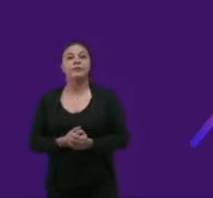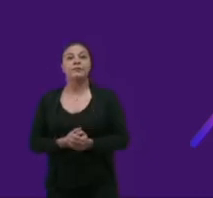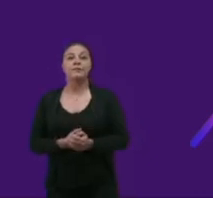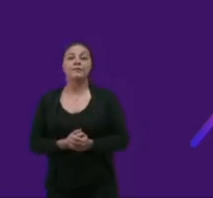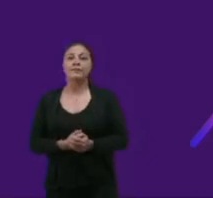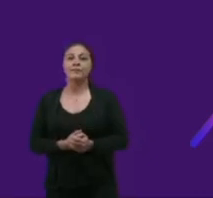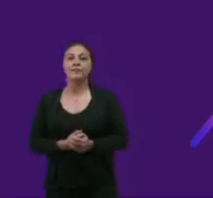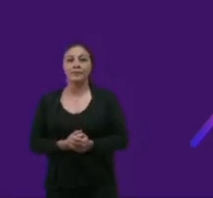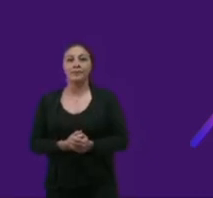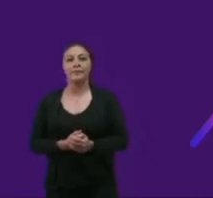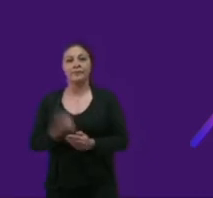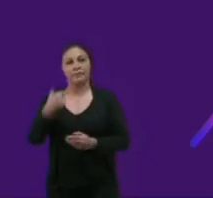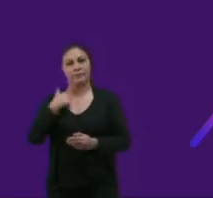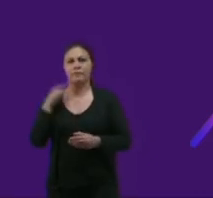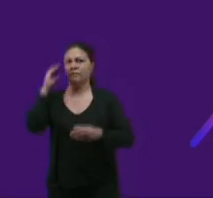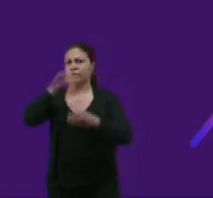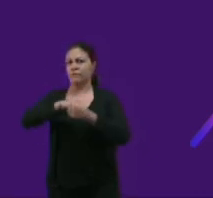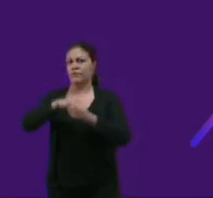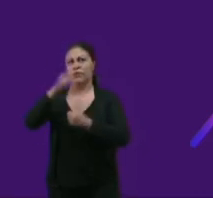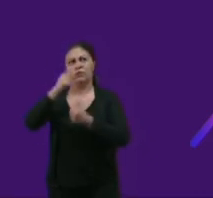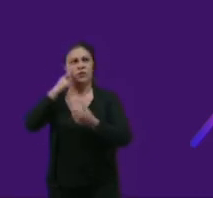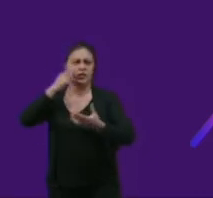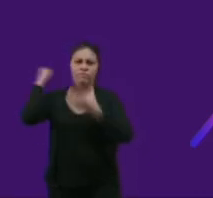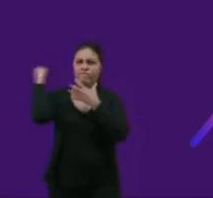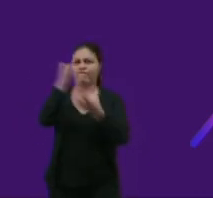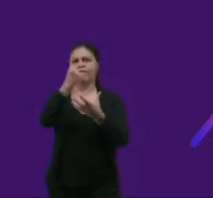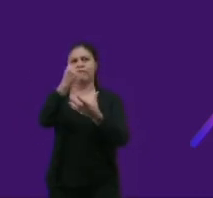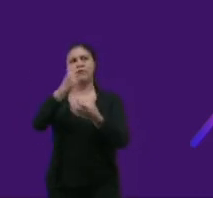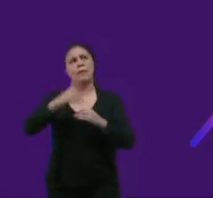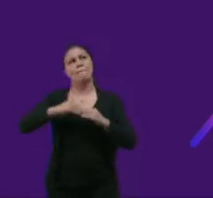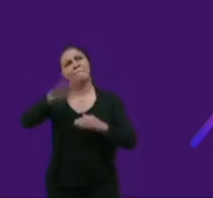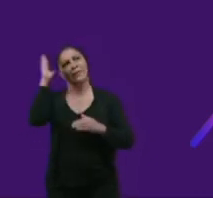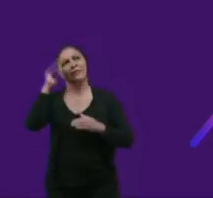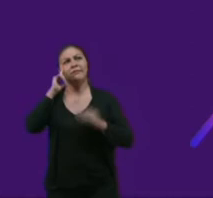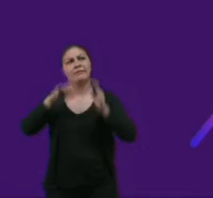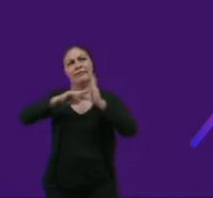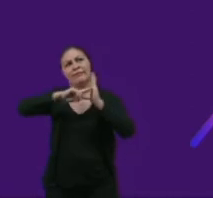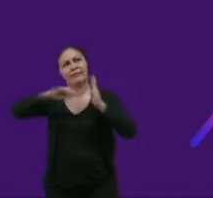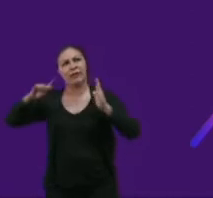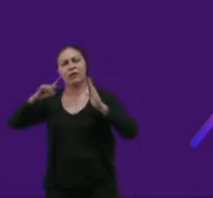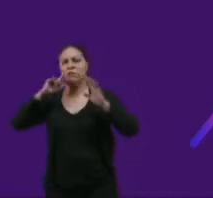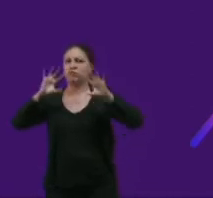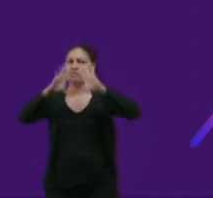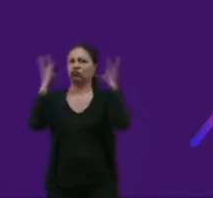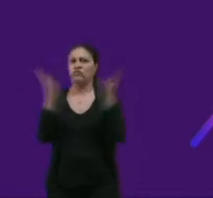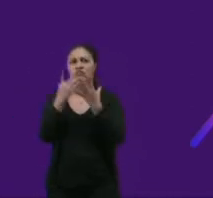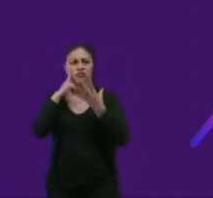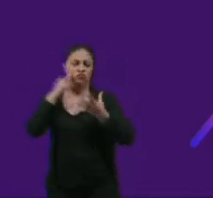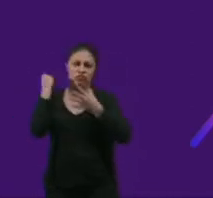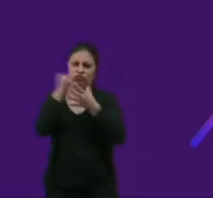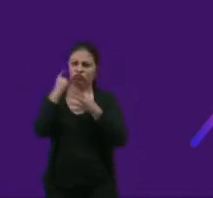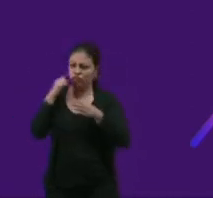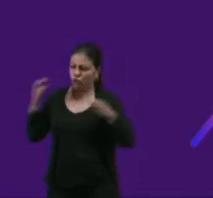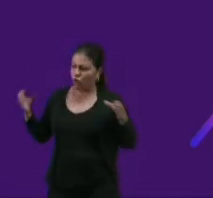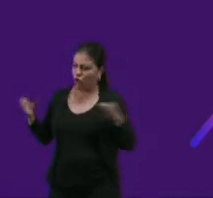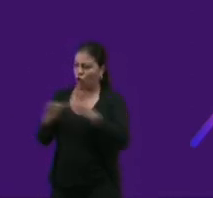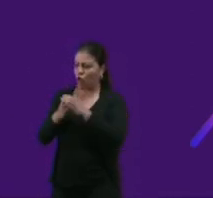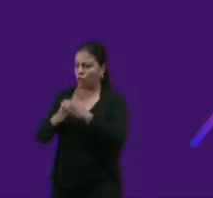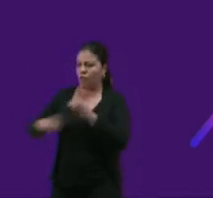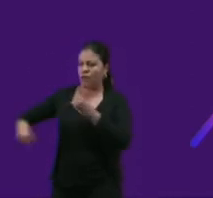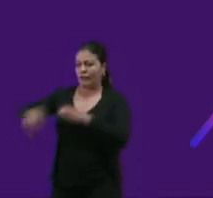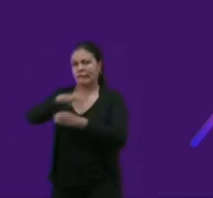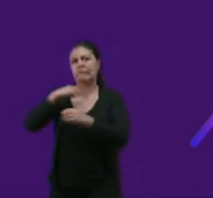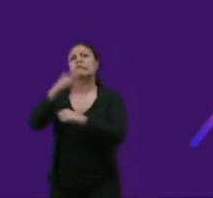perteneciendo a uno de los inversionistas más grandes en tecnología del mundo somos realmente conscientes